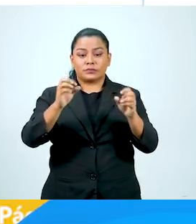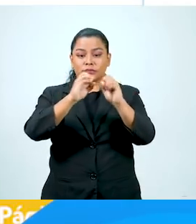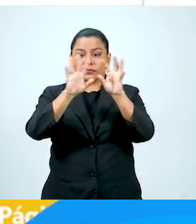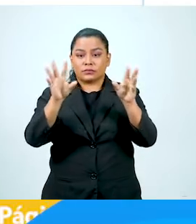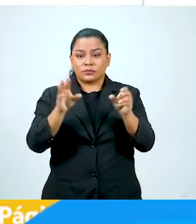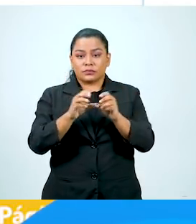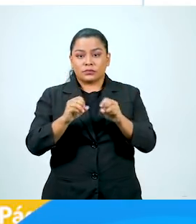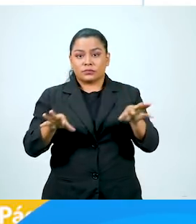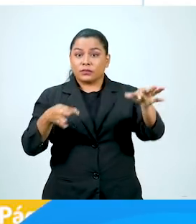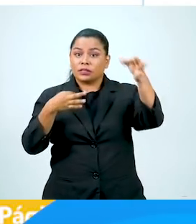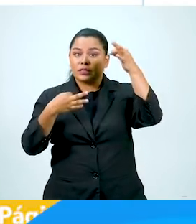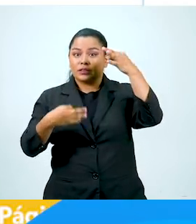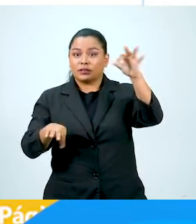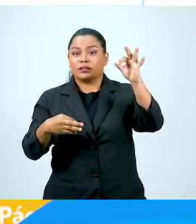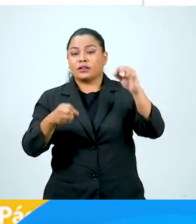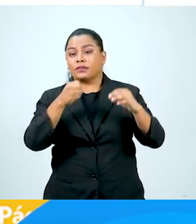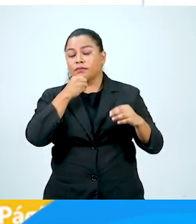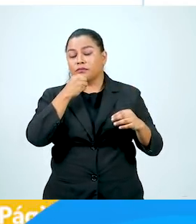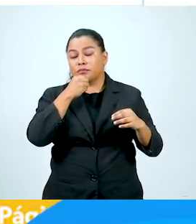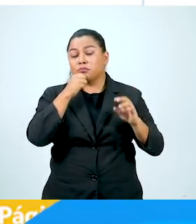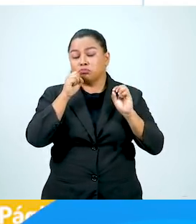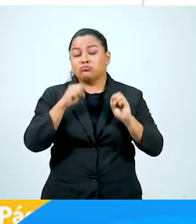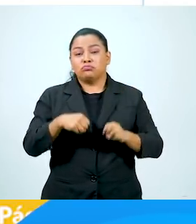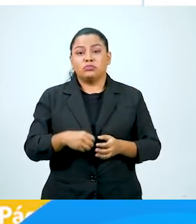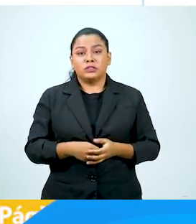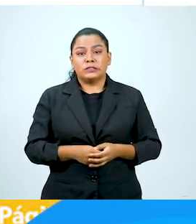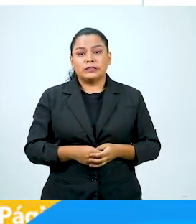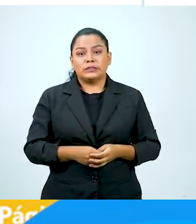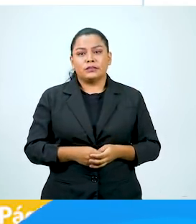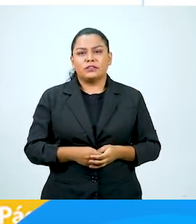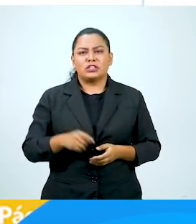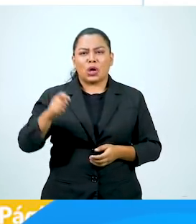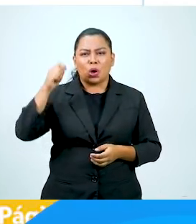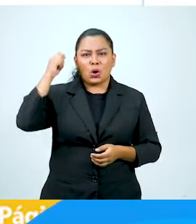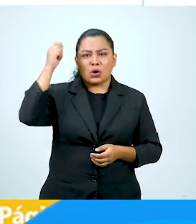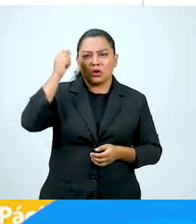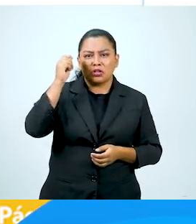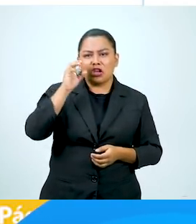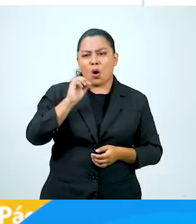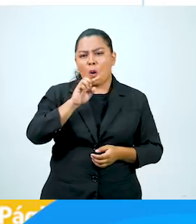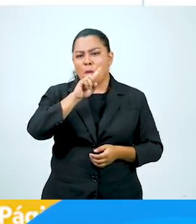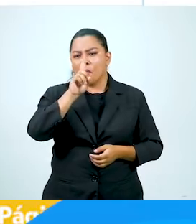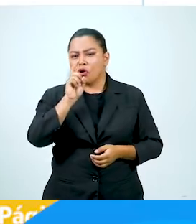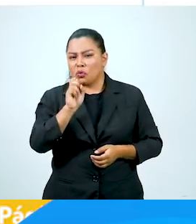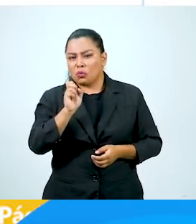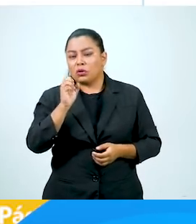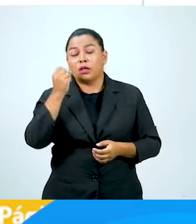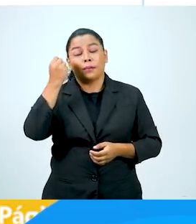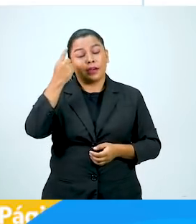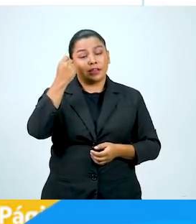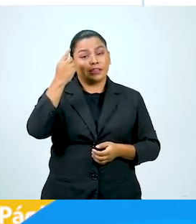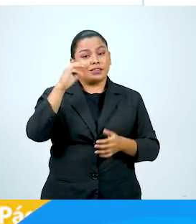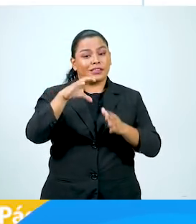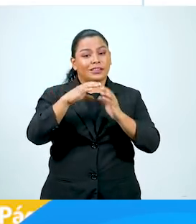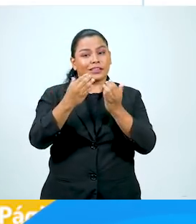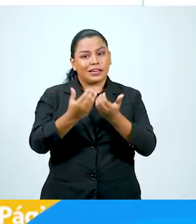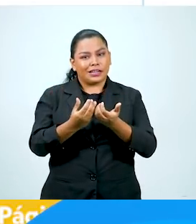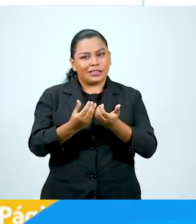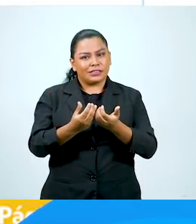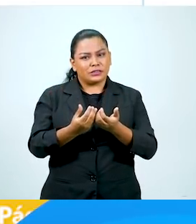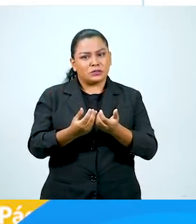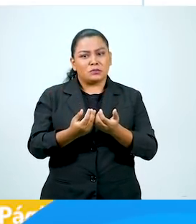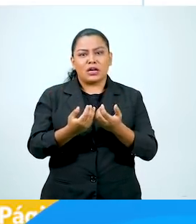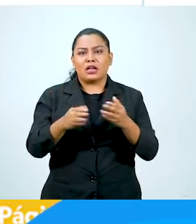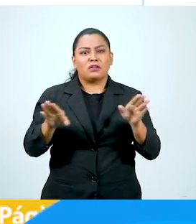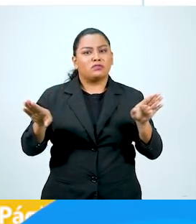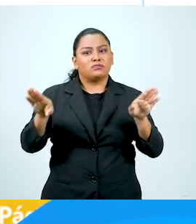enlaces a documentos o sitios web, teorías o preguntas para la reflexión en clase. Para